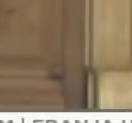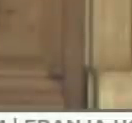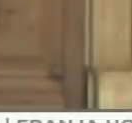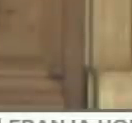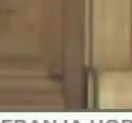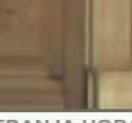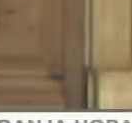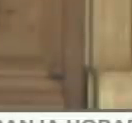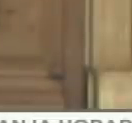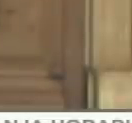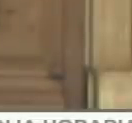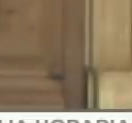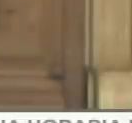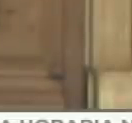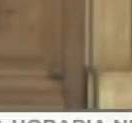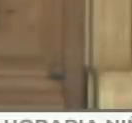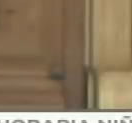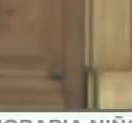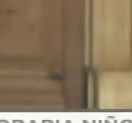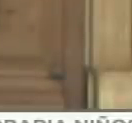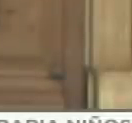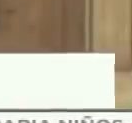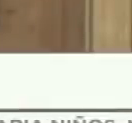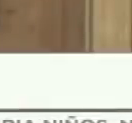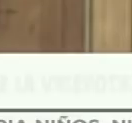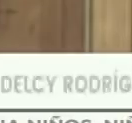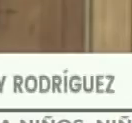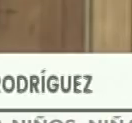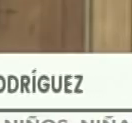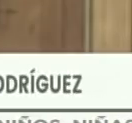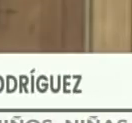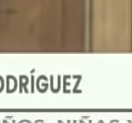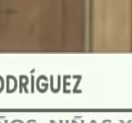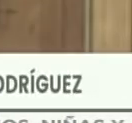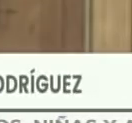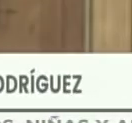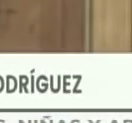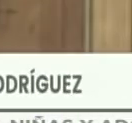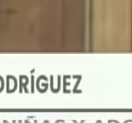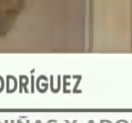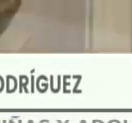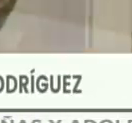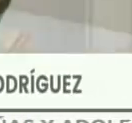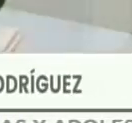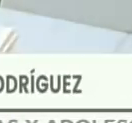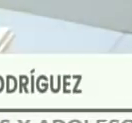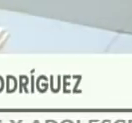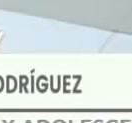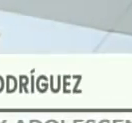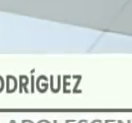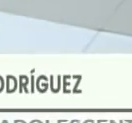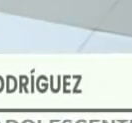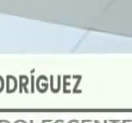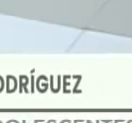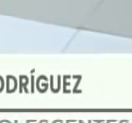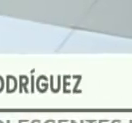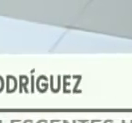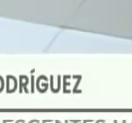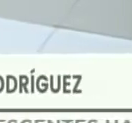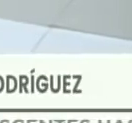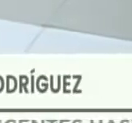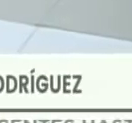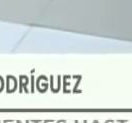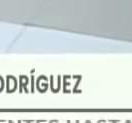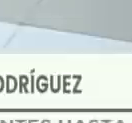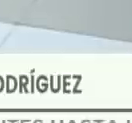Muy buenas noches para toda Venezuela. Nos encontramos acá en plena reunión de la Comisión Presidencial para el Control